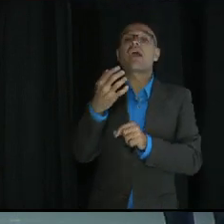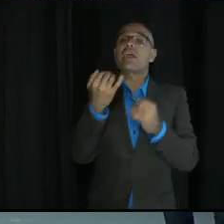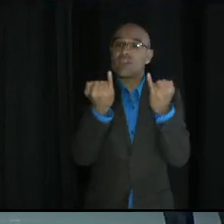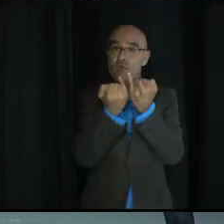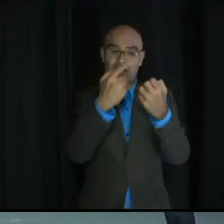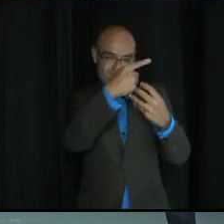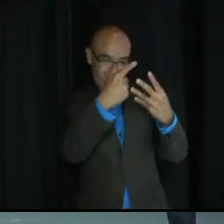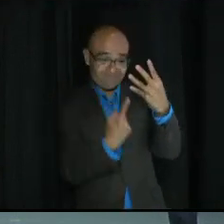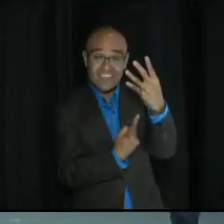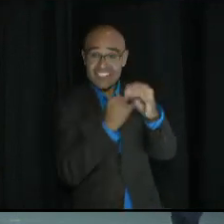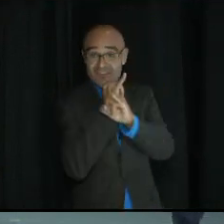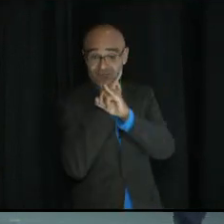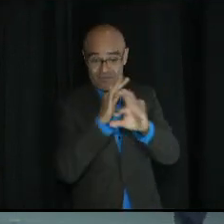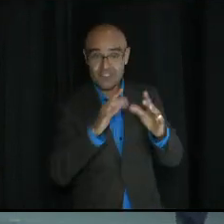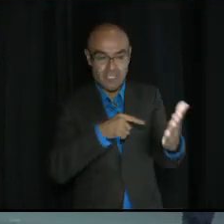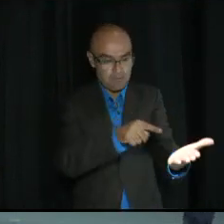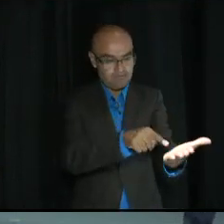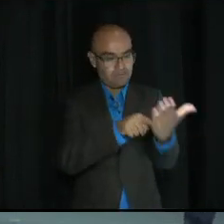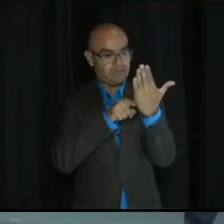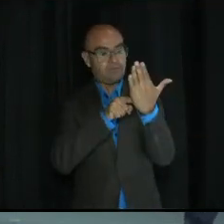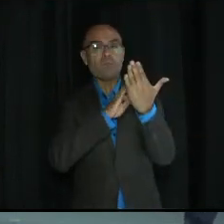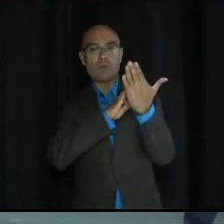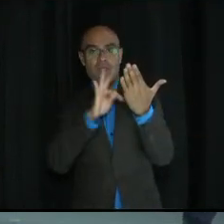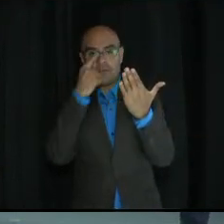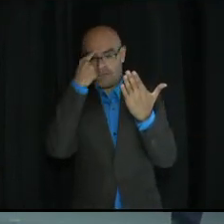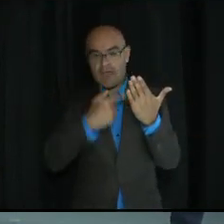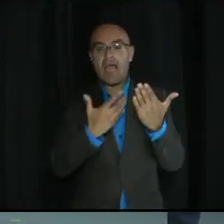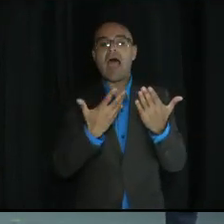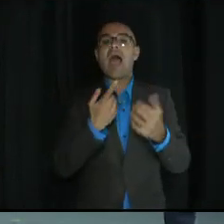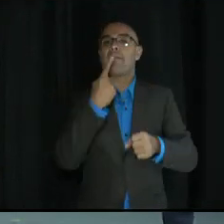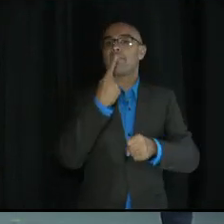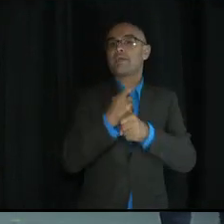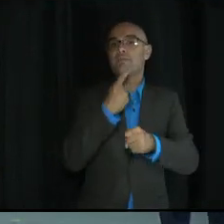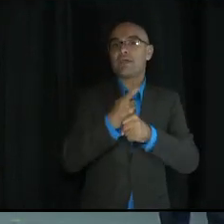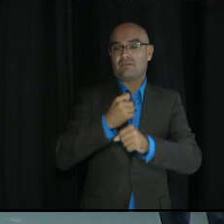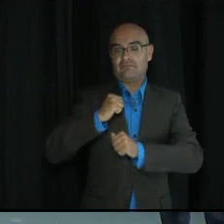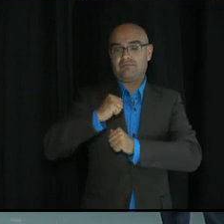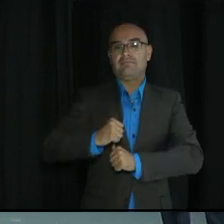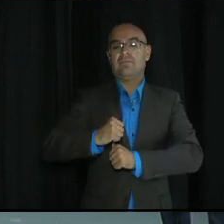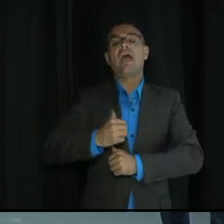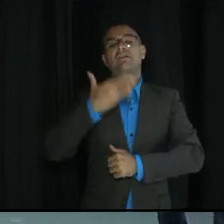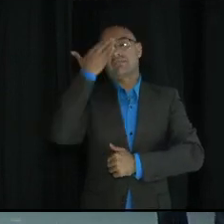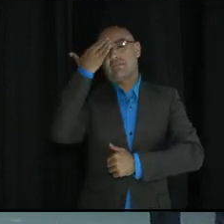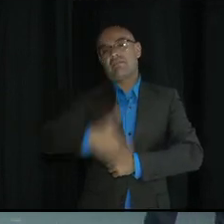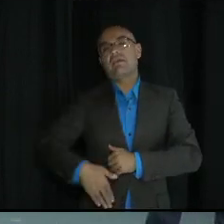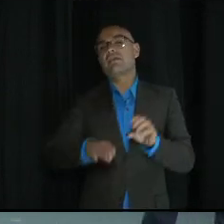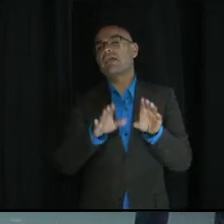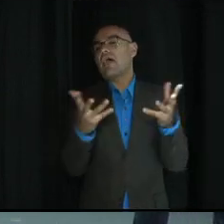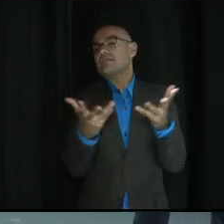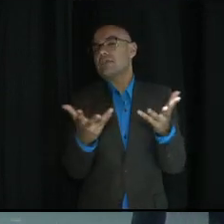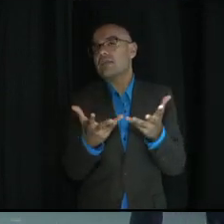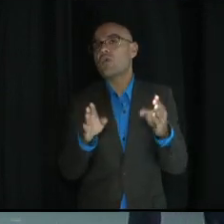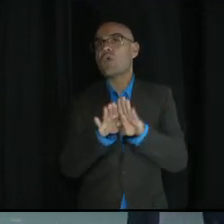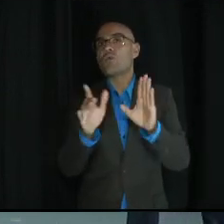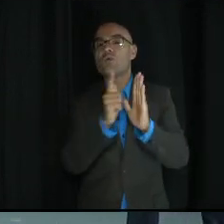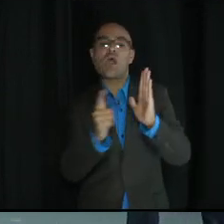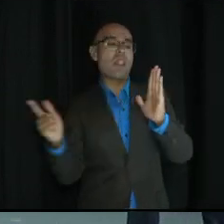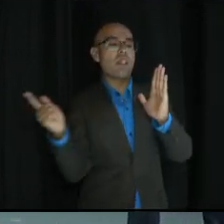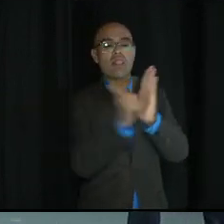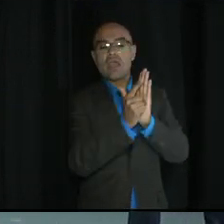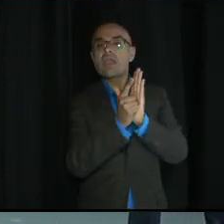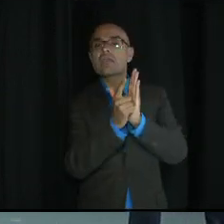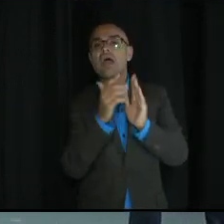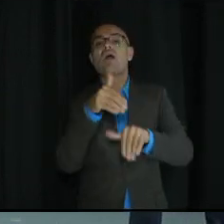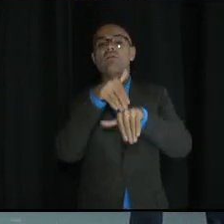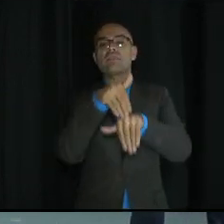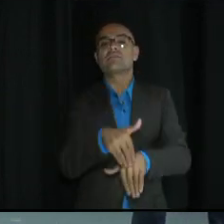que nosotros tengamos como primer paso, podamos determinar si efectivamente se cumpla con esos requisitos